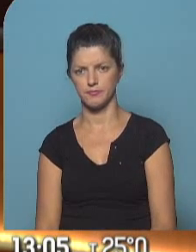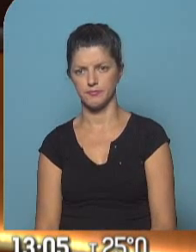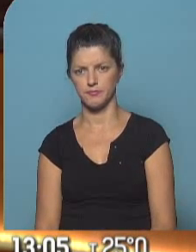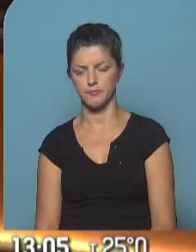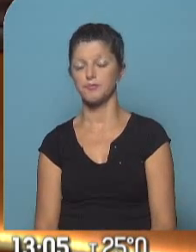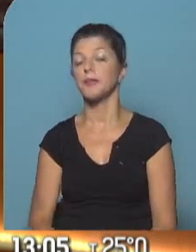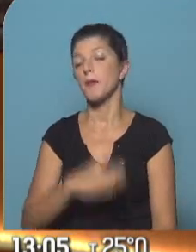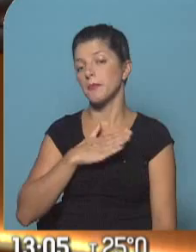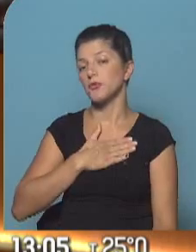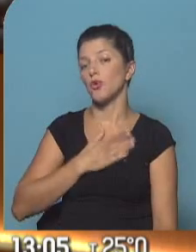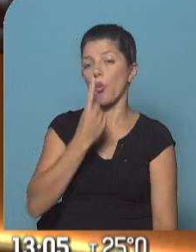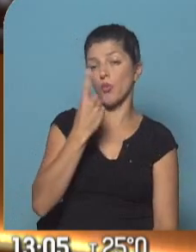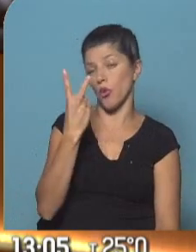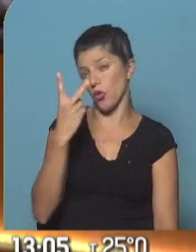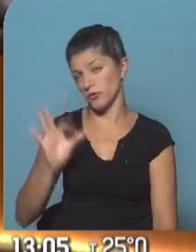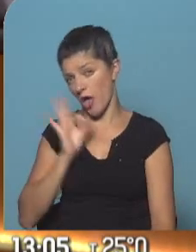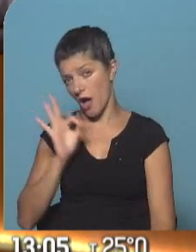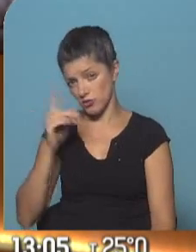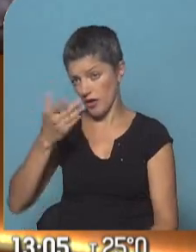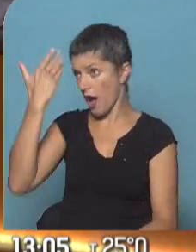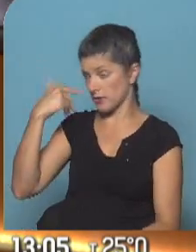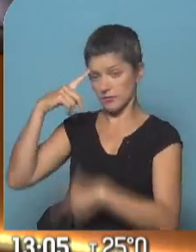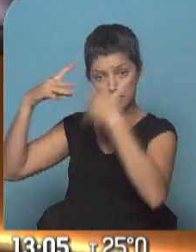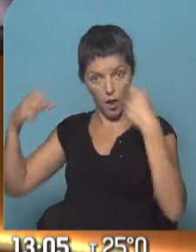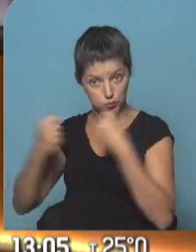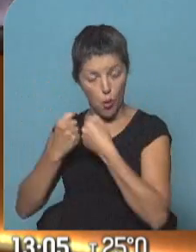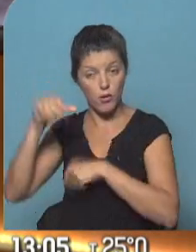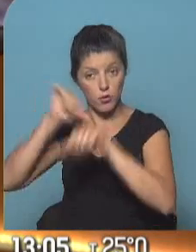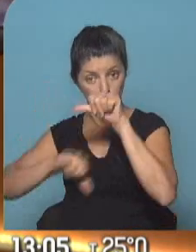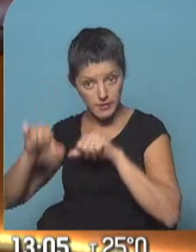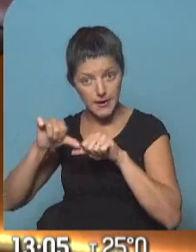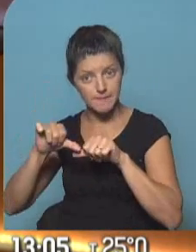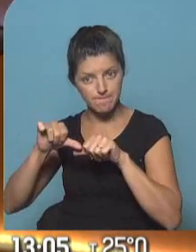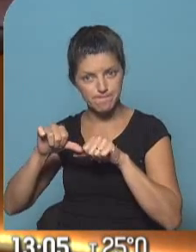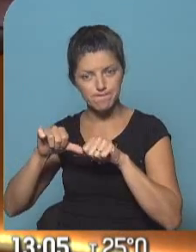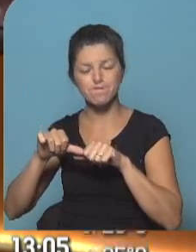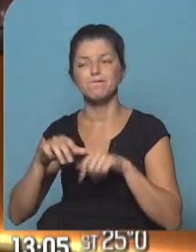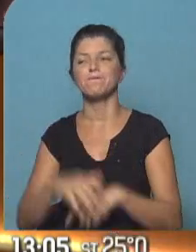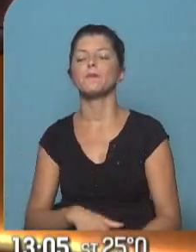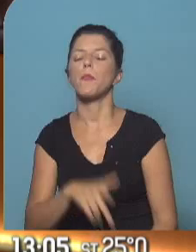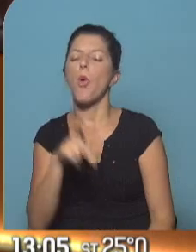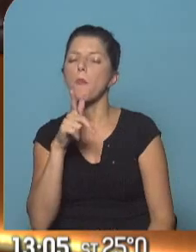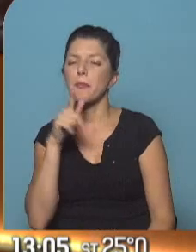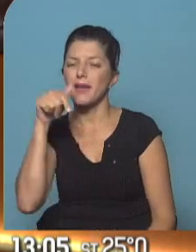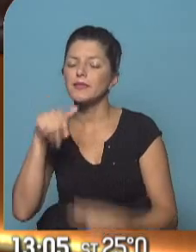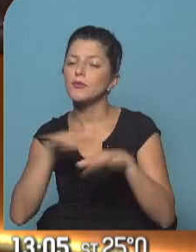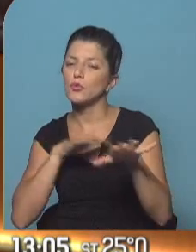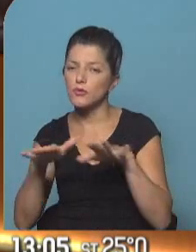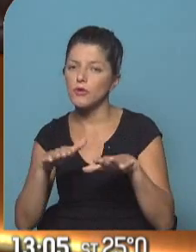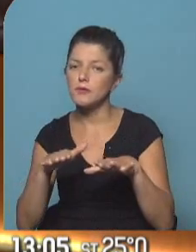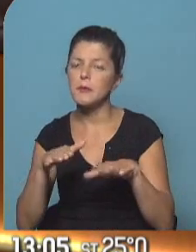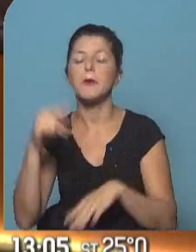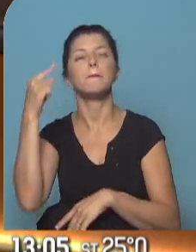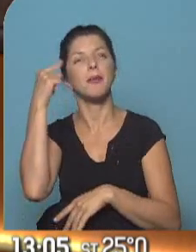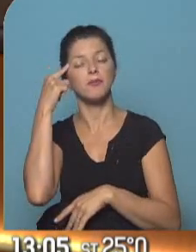o 2 años del acuerdo nuclear, 2 años después del acuerdo nuclear, y fue como, me parece que todo esto pasa en el marco de lo que es la lucha por el